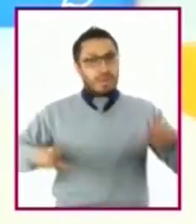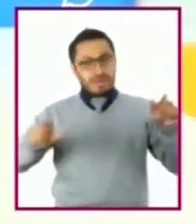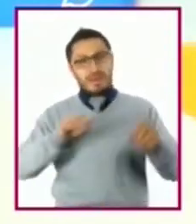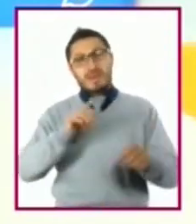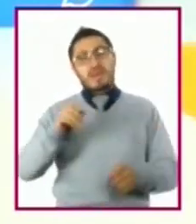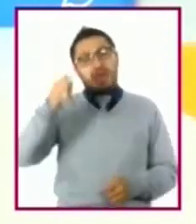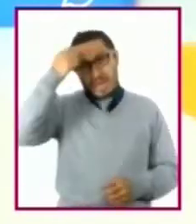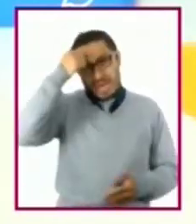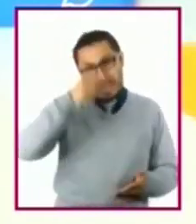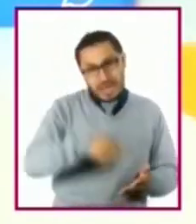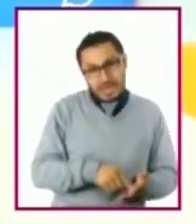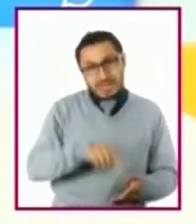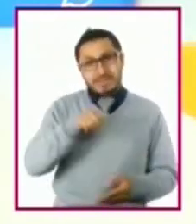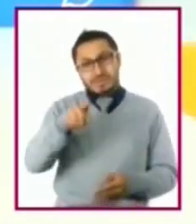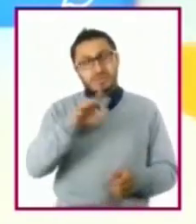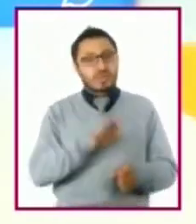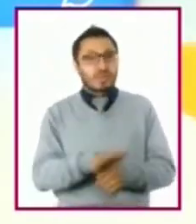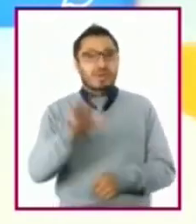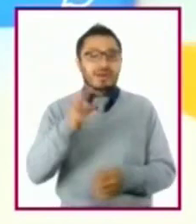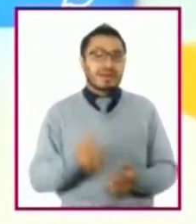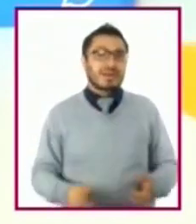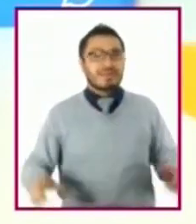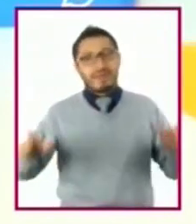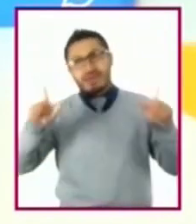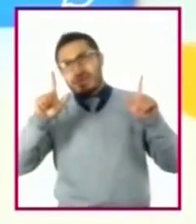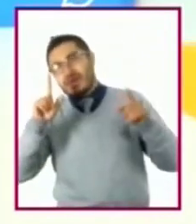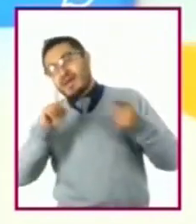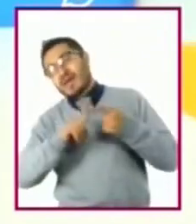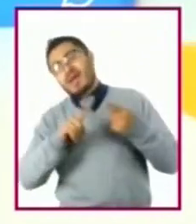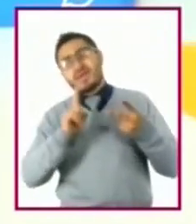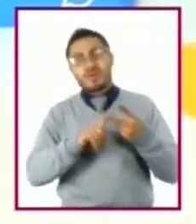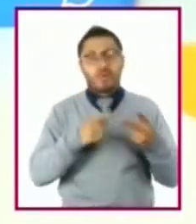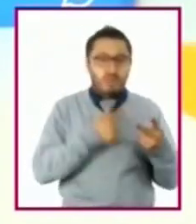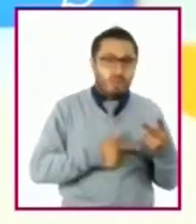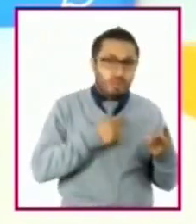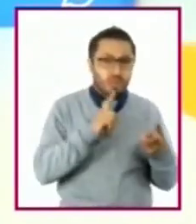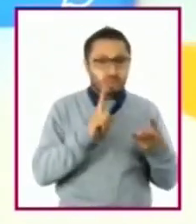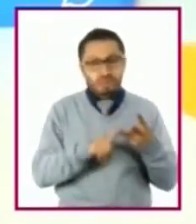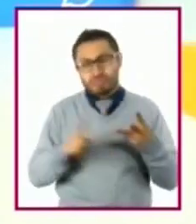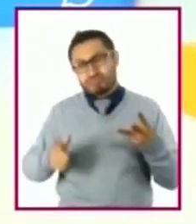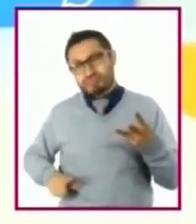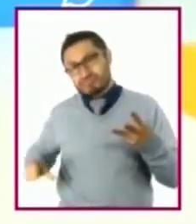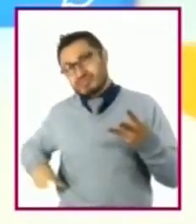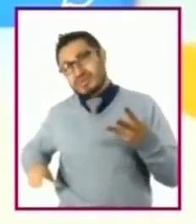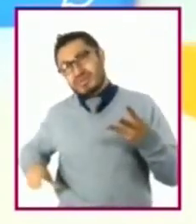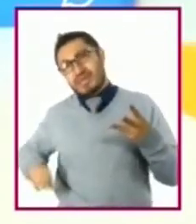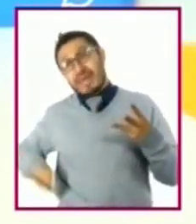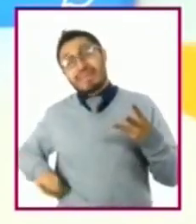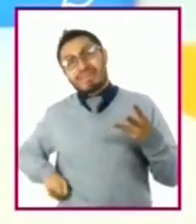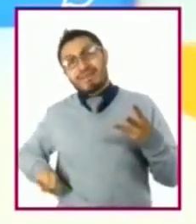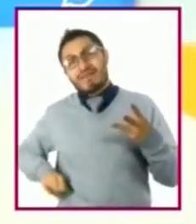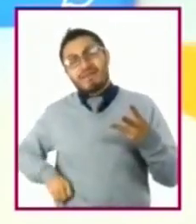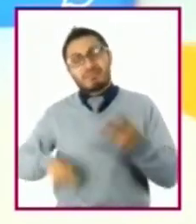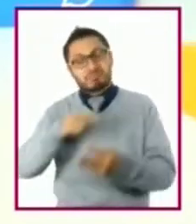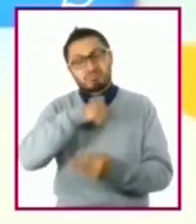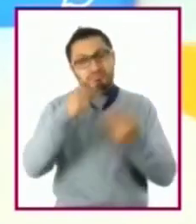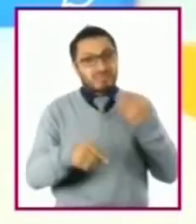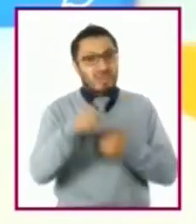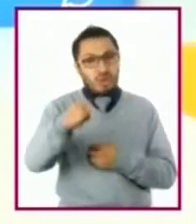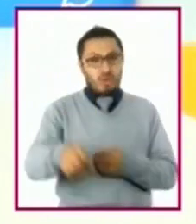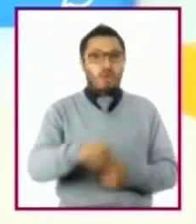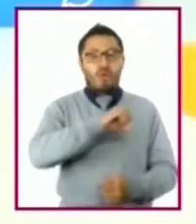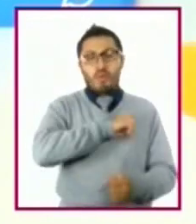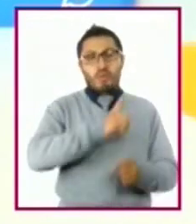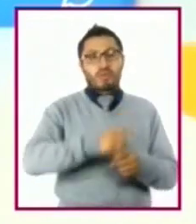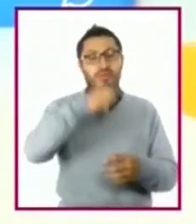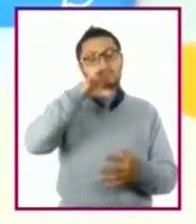gustos, inquietudes, intereses, entre otros aspectos. Tienes la oportunidad de elegir entre las opciones que se te van